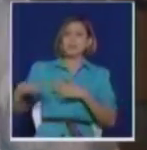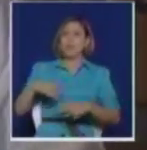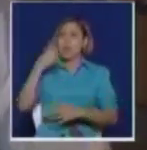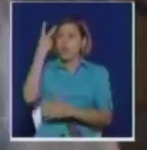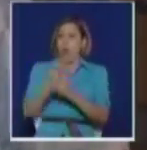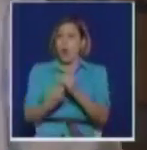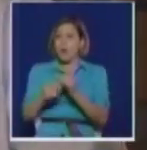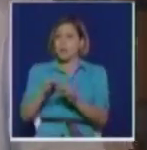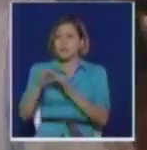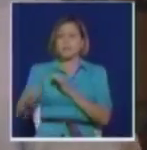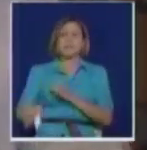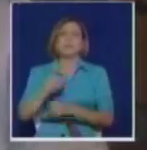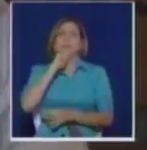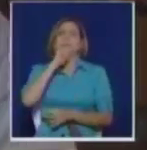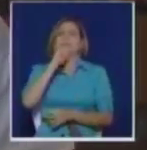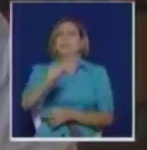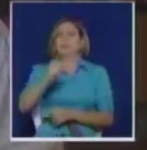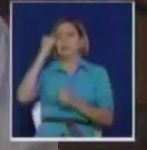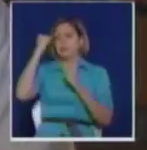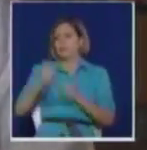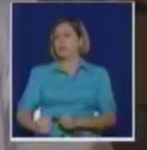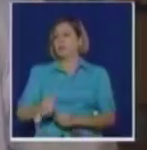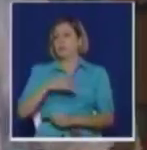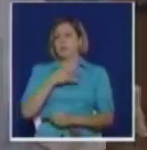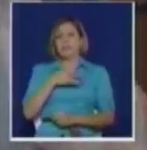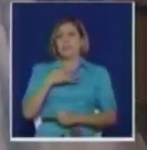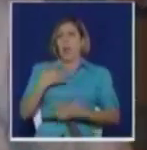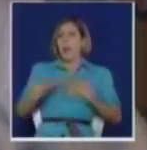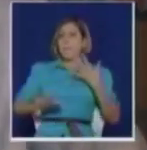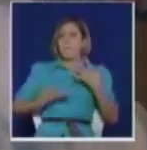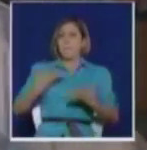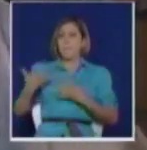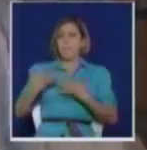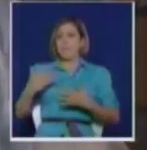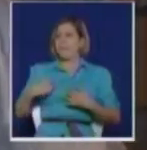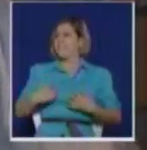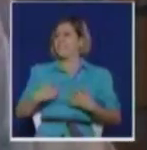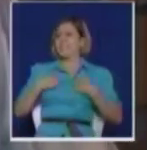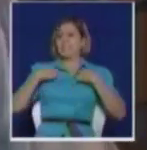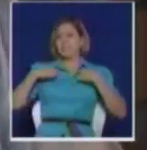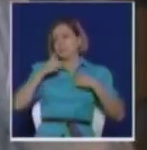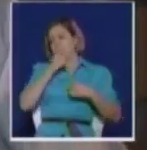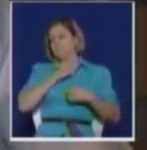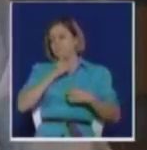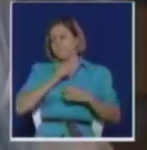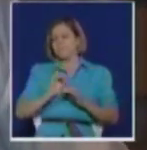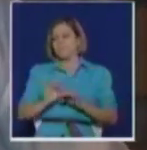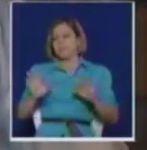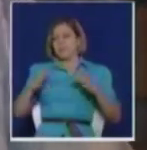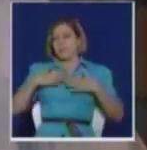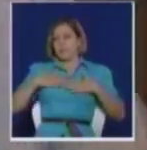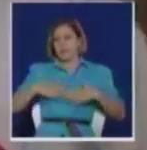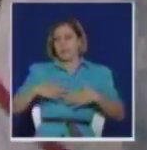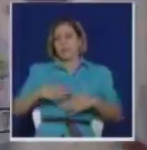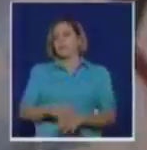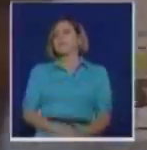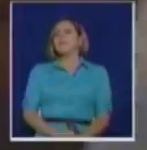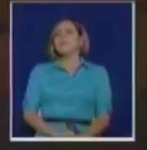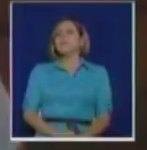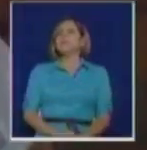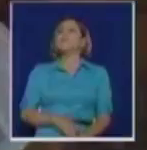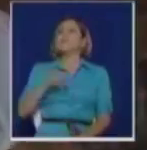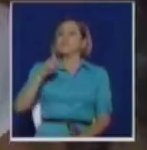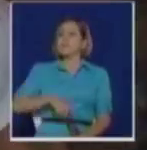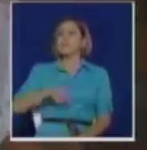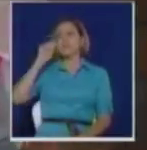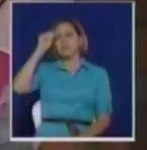doble, peor. Ahí ya, mejor dicho, ¿qué te podría decir ya? Más que asustado, pero bueno, no pasa nada, ya. Bueno, muchas gracias. También